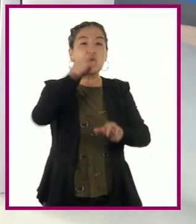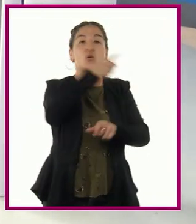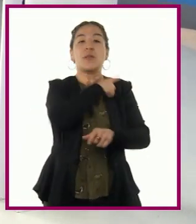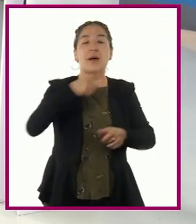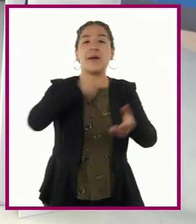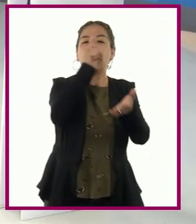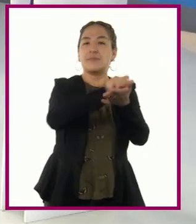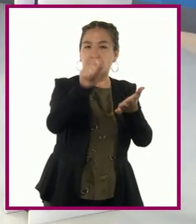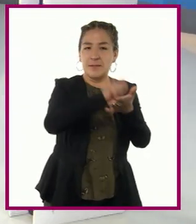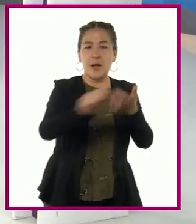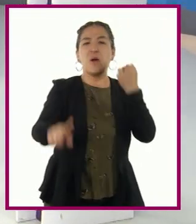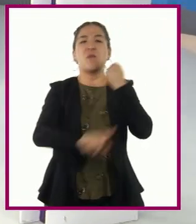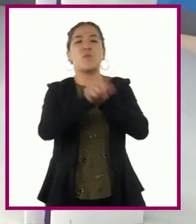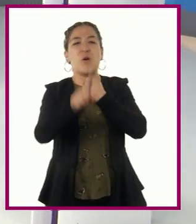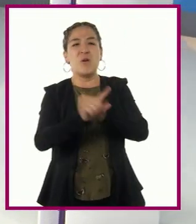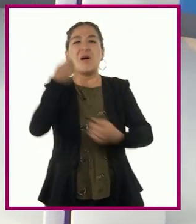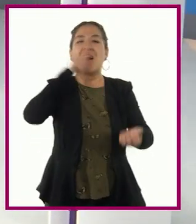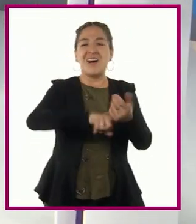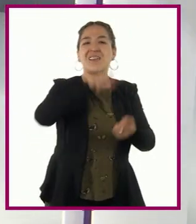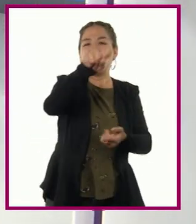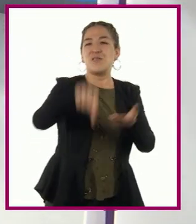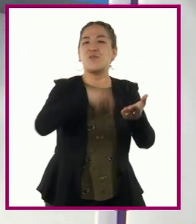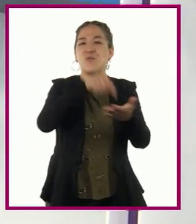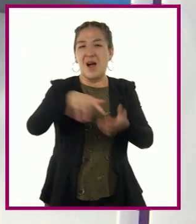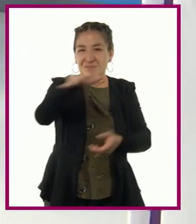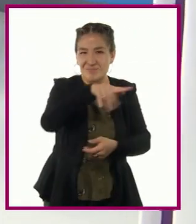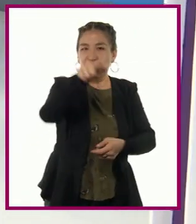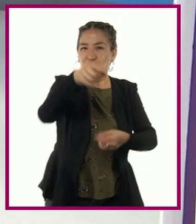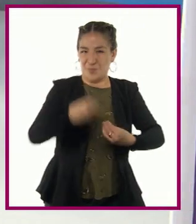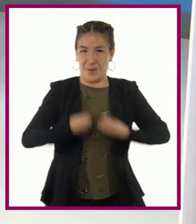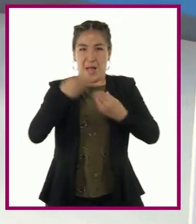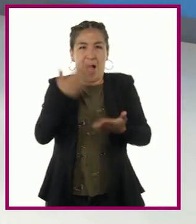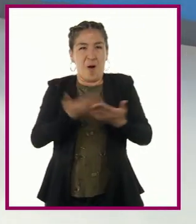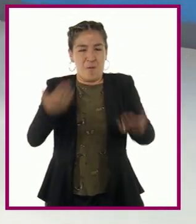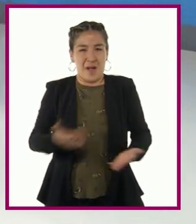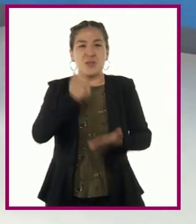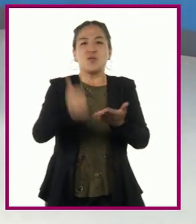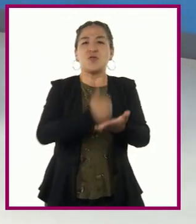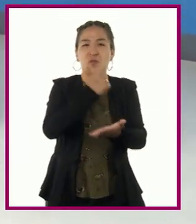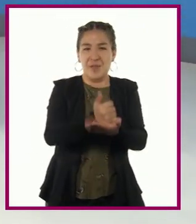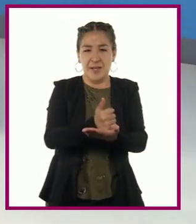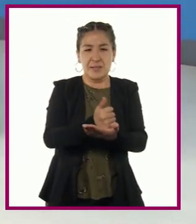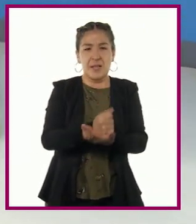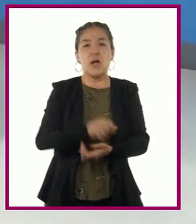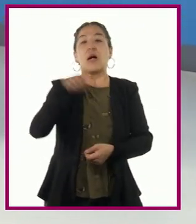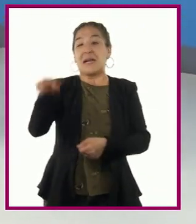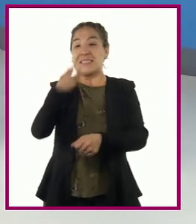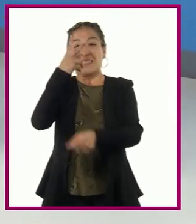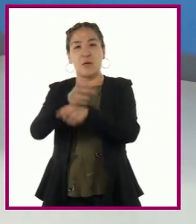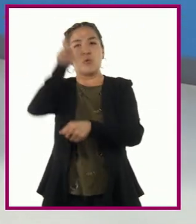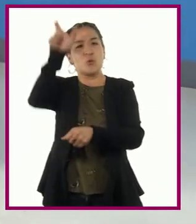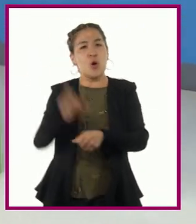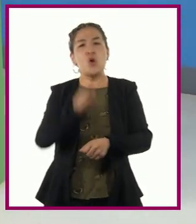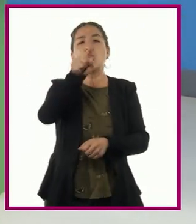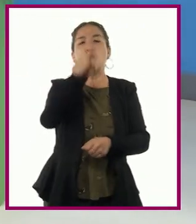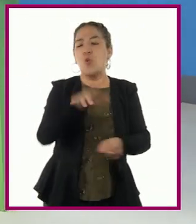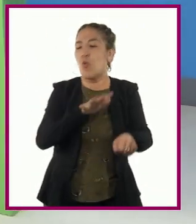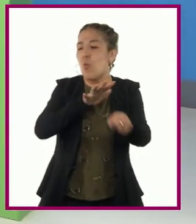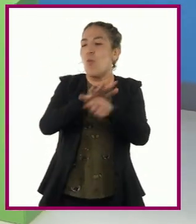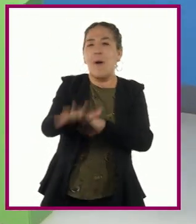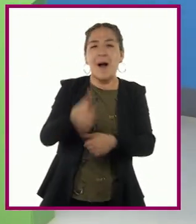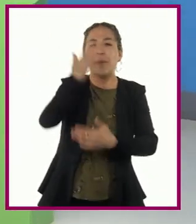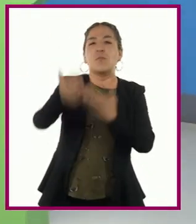las problemáticas que enfrentan sus comunidades o ciudad. En la segunda, detallen qué propuestas, por